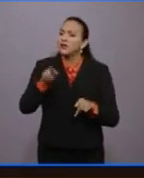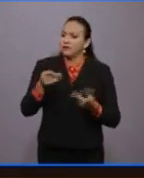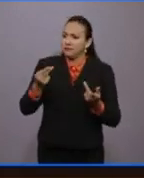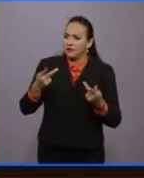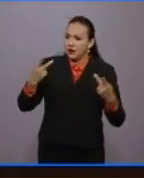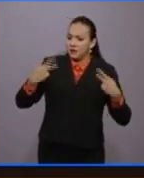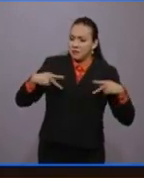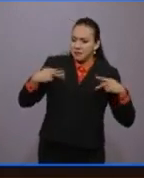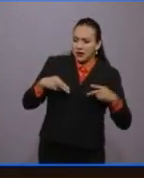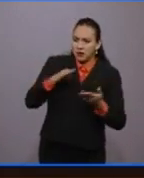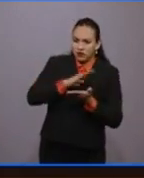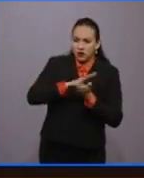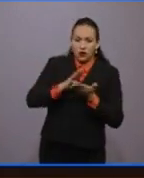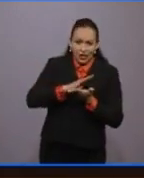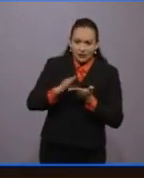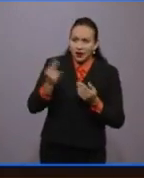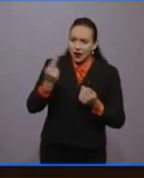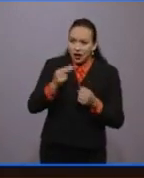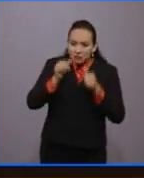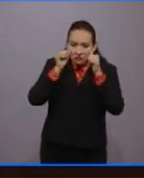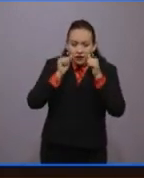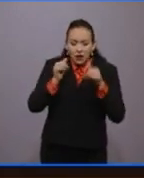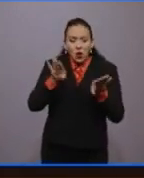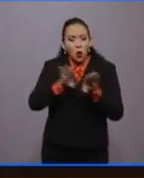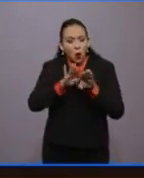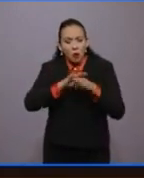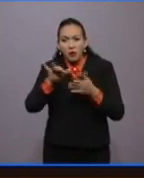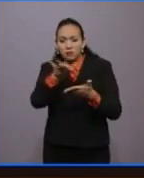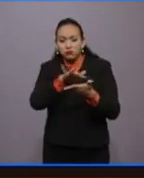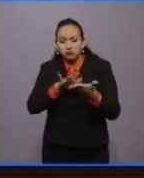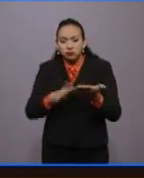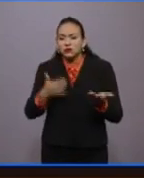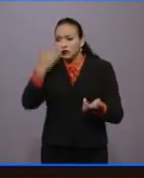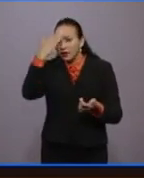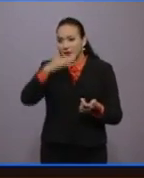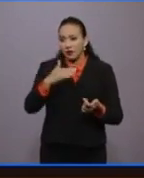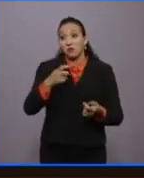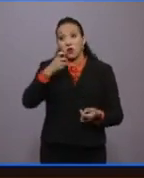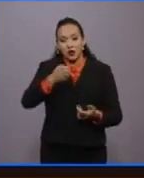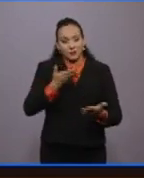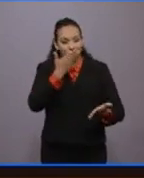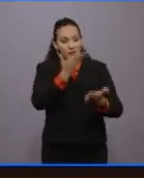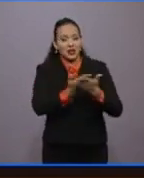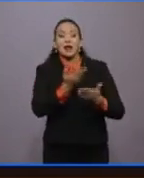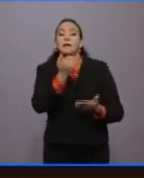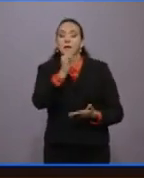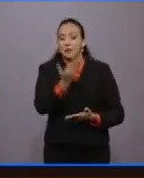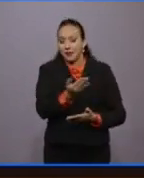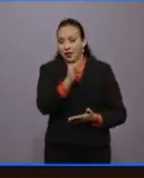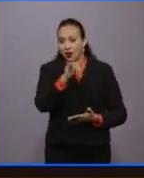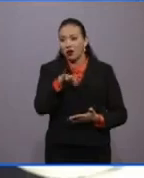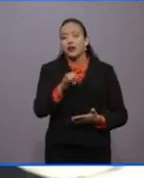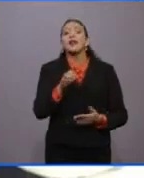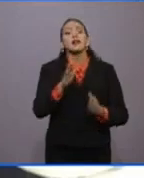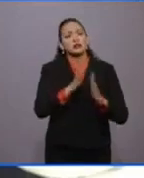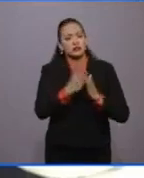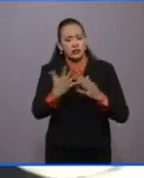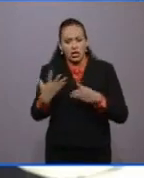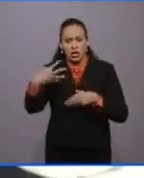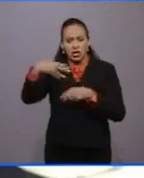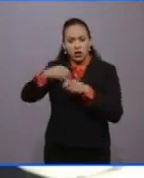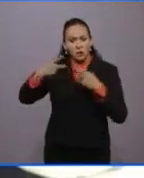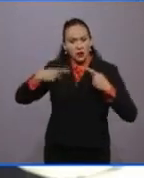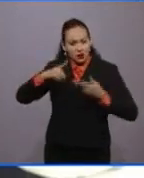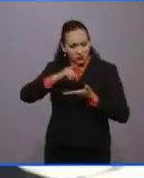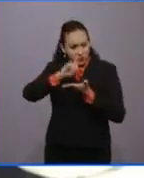elección judicial de junio próximo, misma en la que expusieron las acciones que ha emprendido el INE para la inclusión de personas con